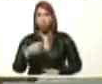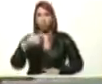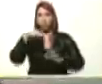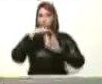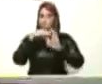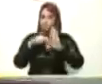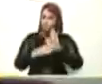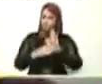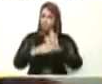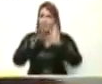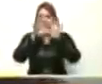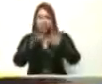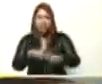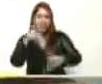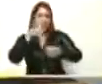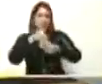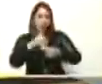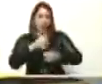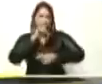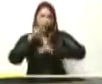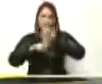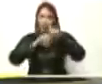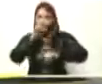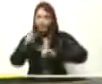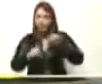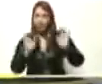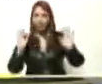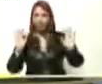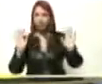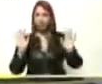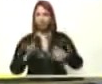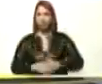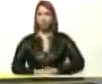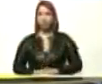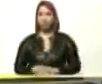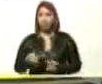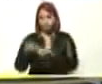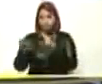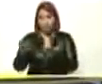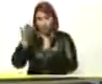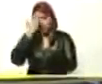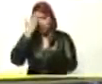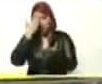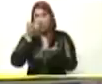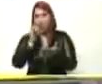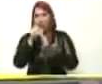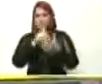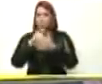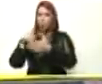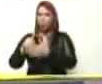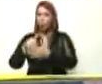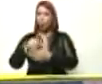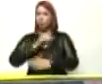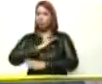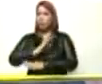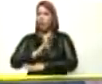big data, encuestas, y ellos sabían, que había un voto castigo,